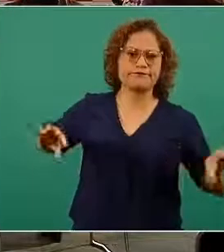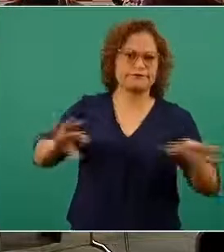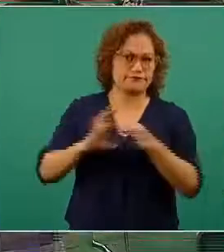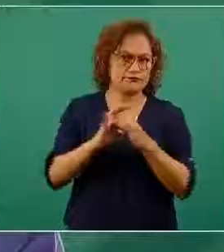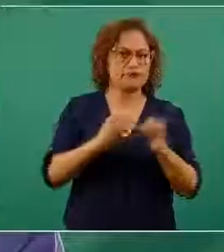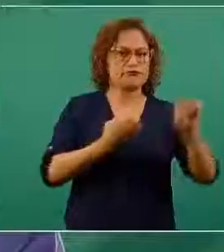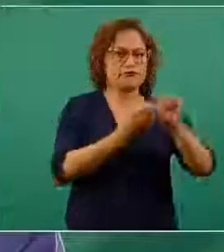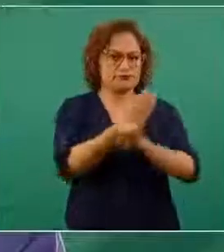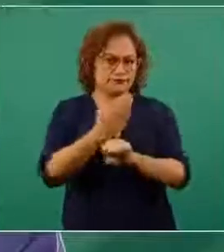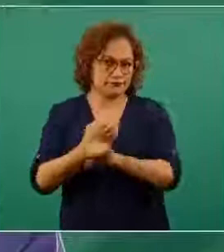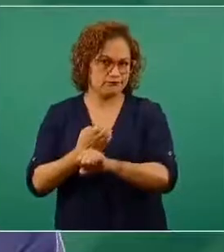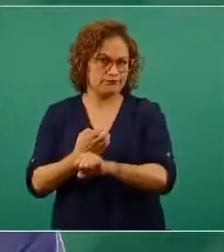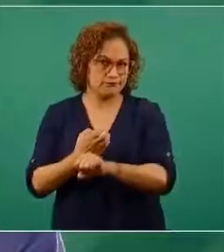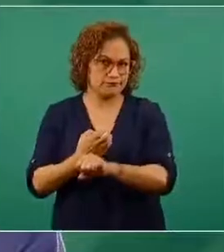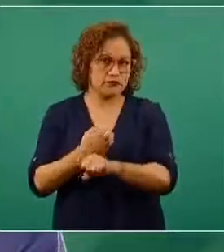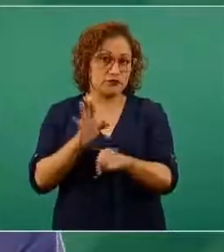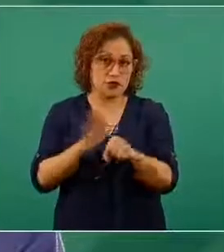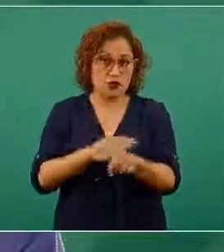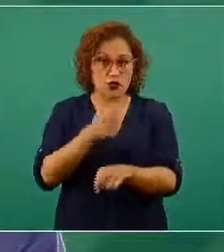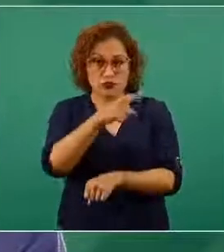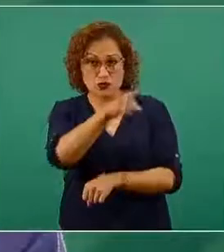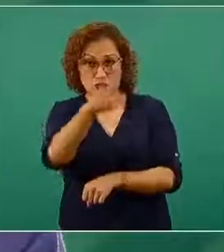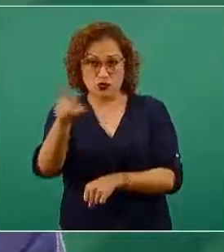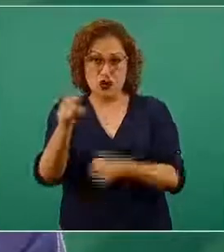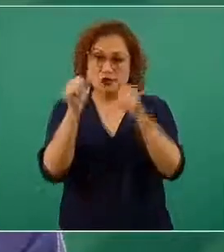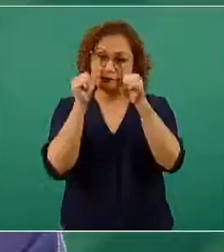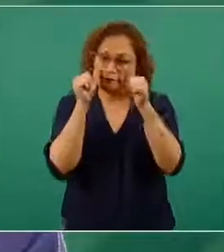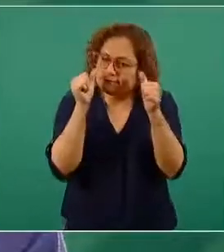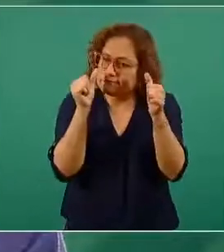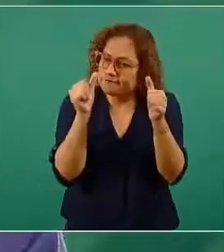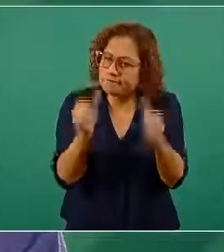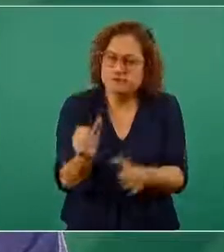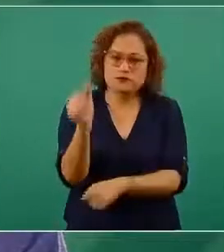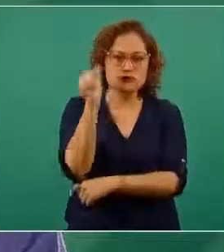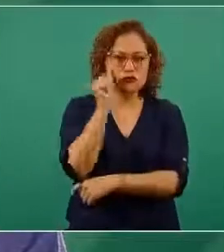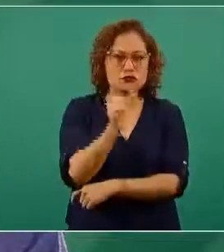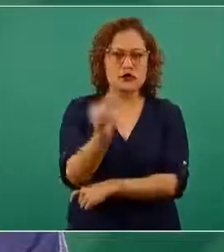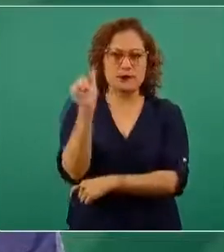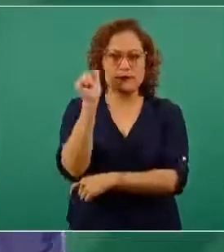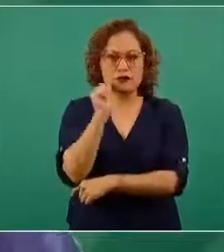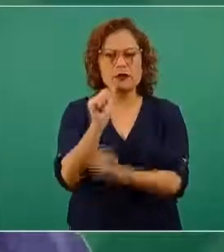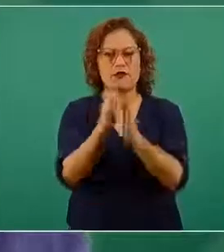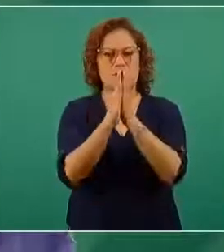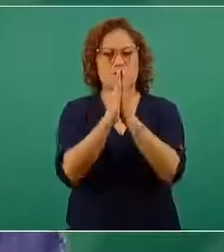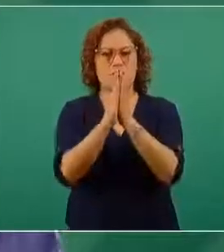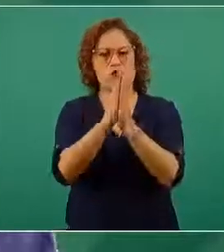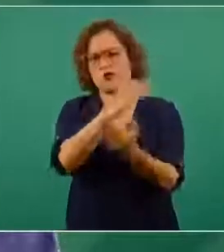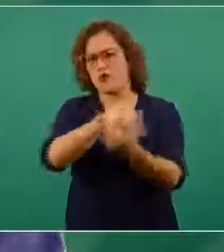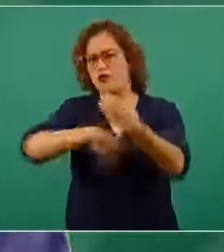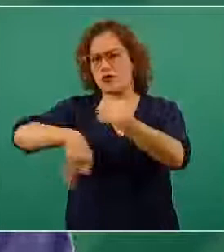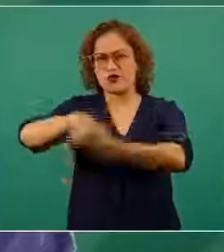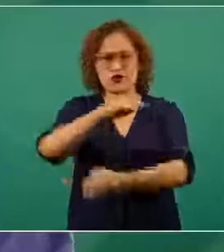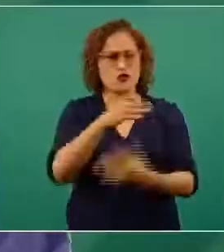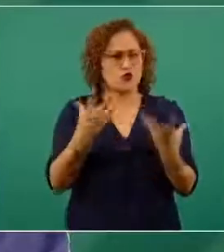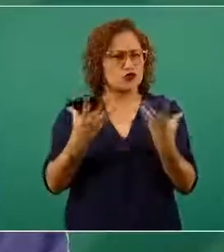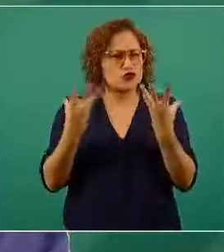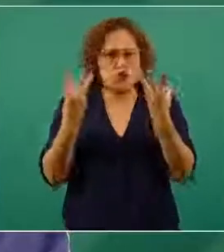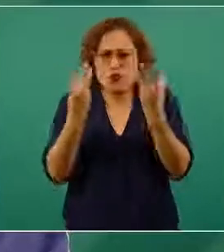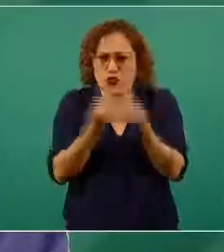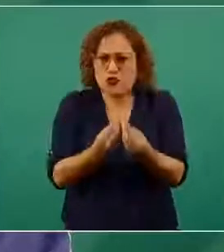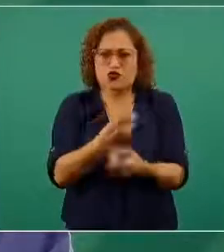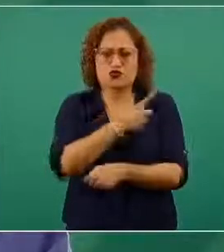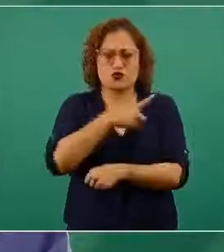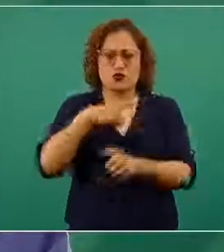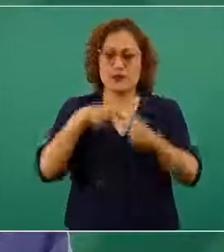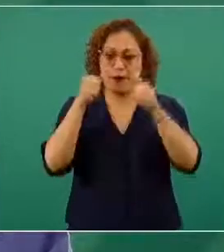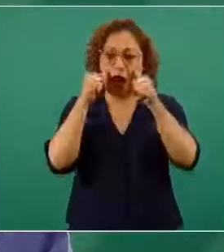y atentos a esto y sigamos haciendo esfuerzos por esta prudencia, esta mesura,